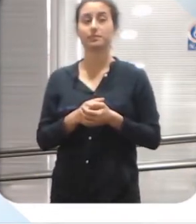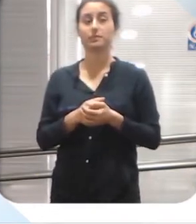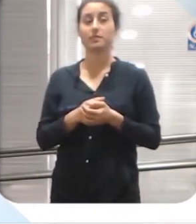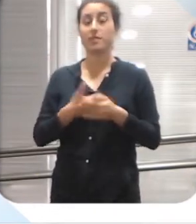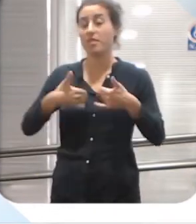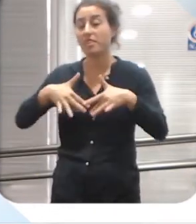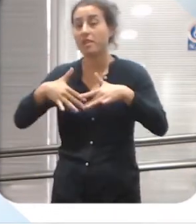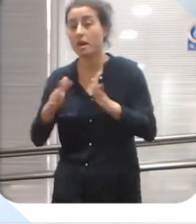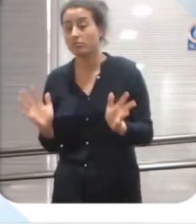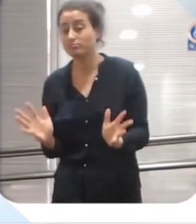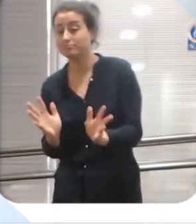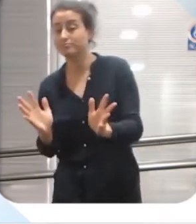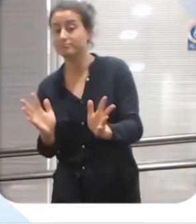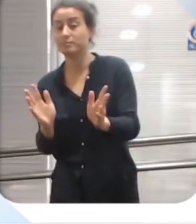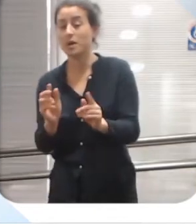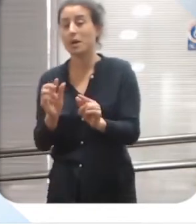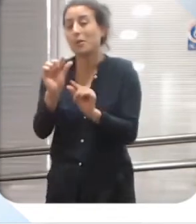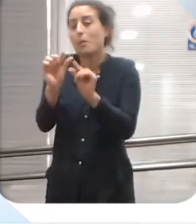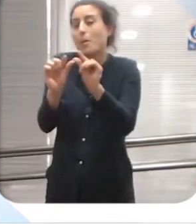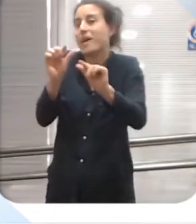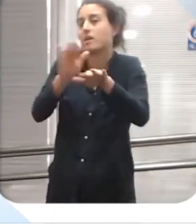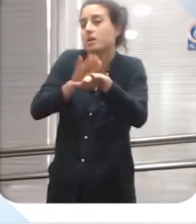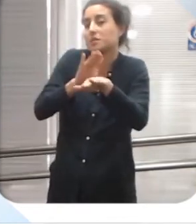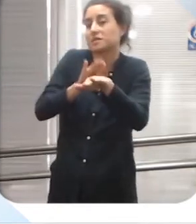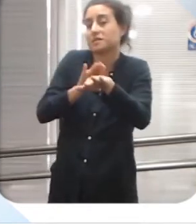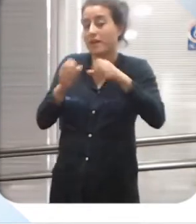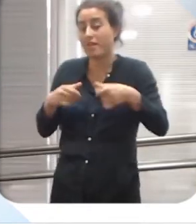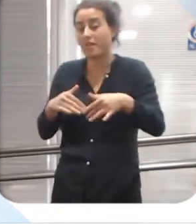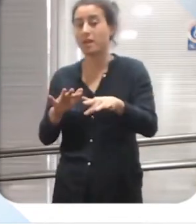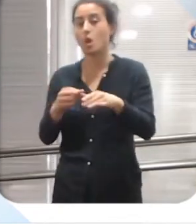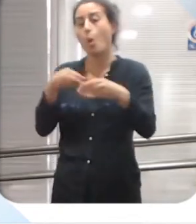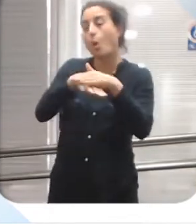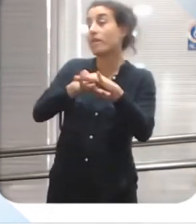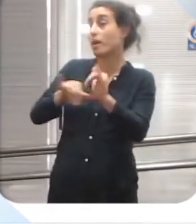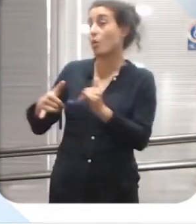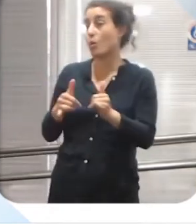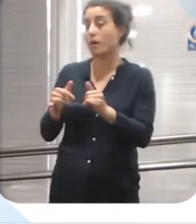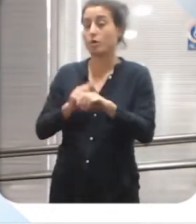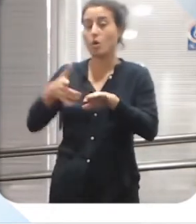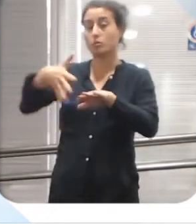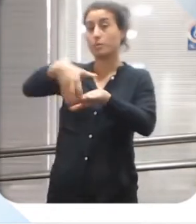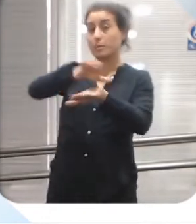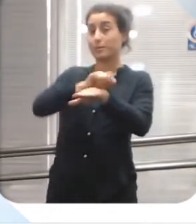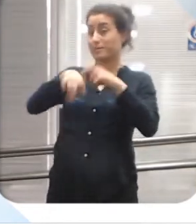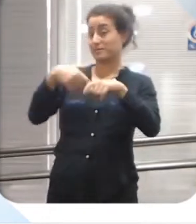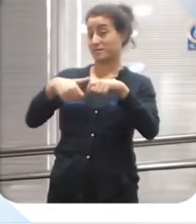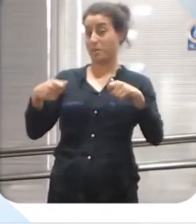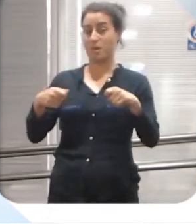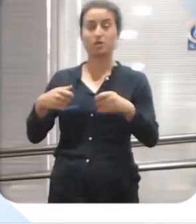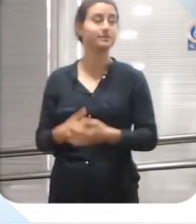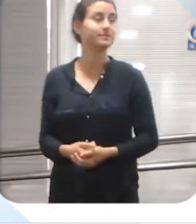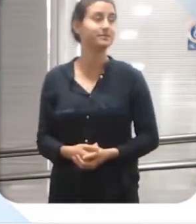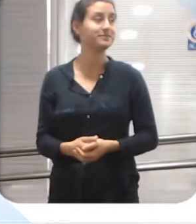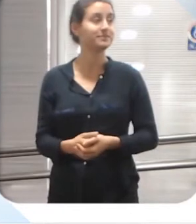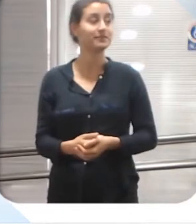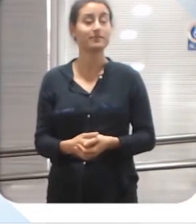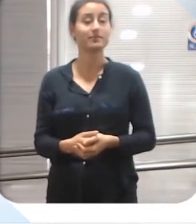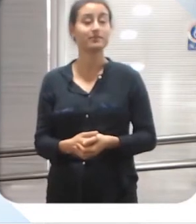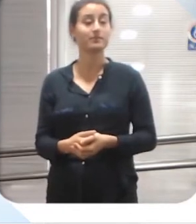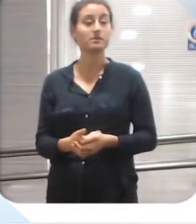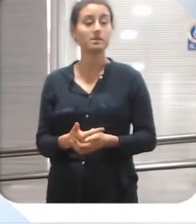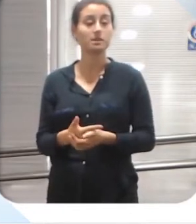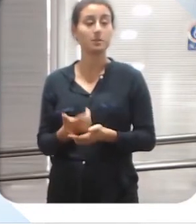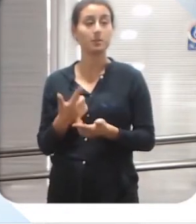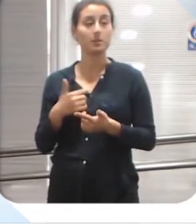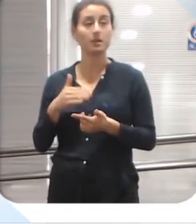habilitando, dándoles determinadas pequeñas responsabilidades, desde guardar los juguetes hasta ponerse los championes, como dices tú, pero creo que